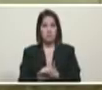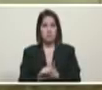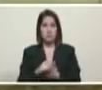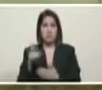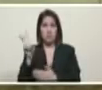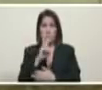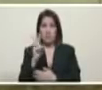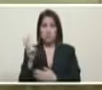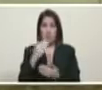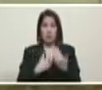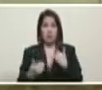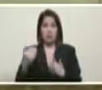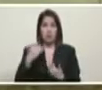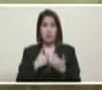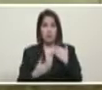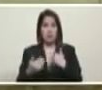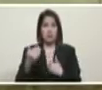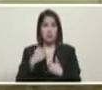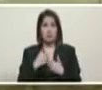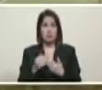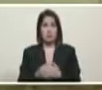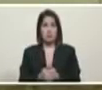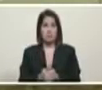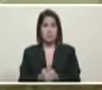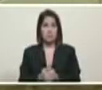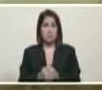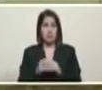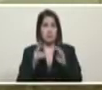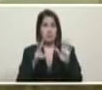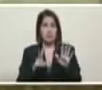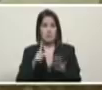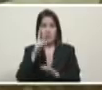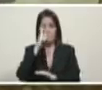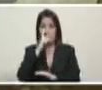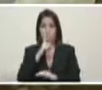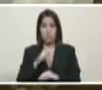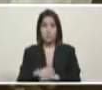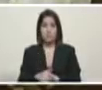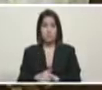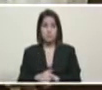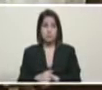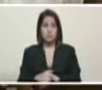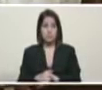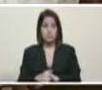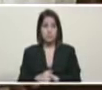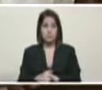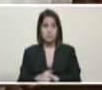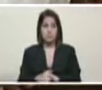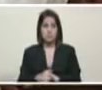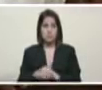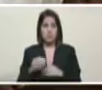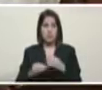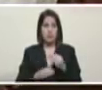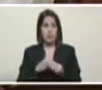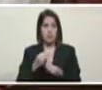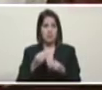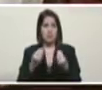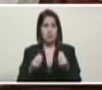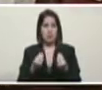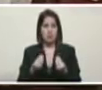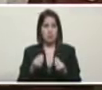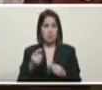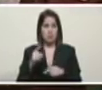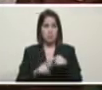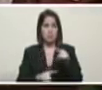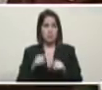Venezuela ha sido víctima, muchachos, 70 años. Antes de que naciera ninguno de nosotros,